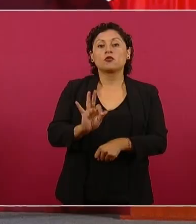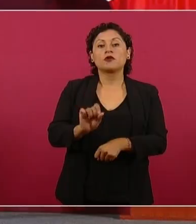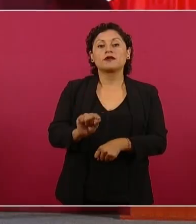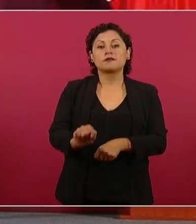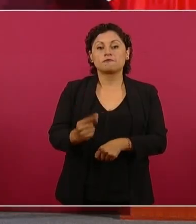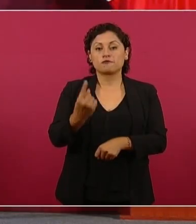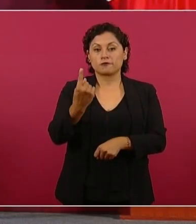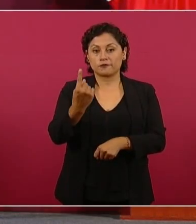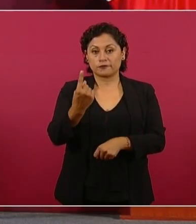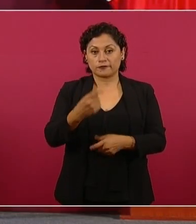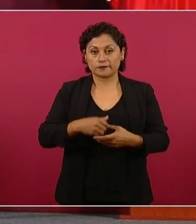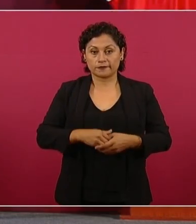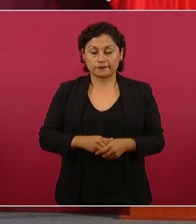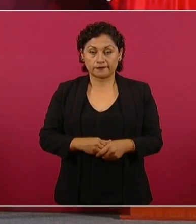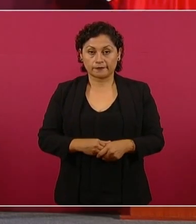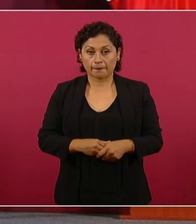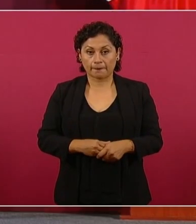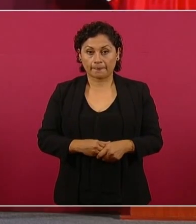40.1,